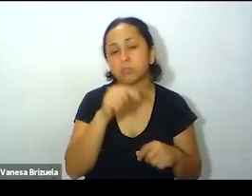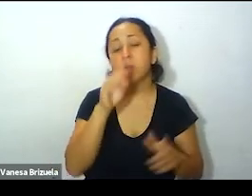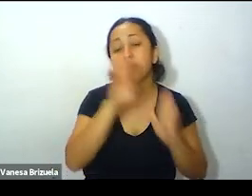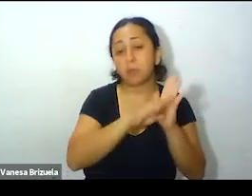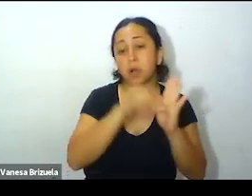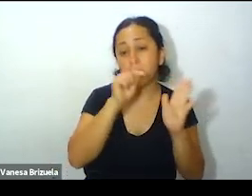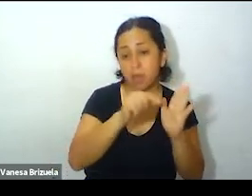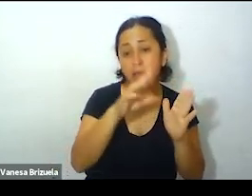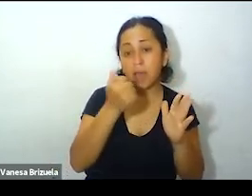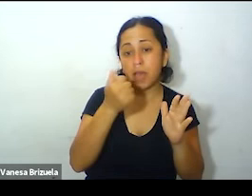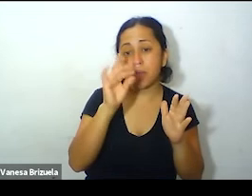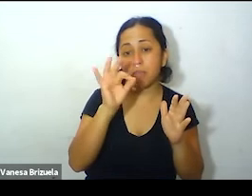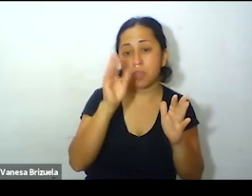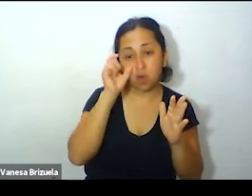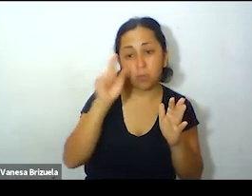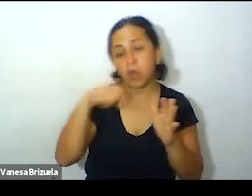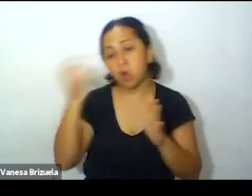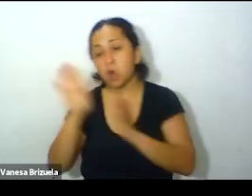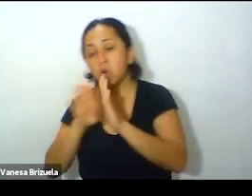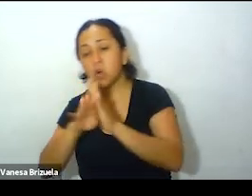o en este programa de Adobe.